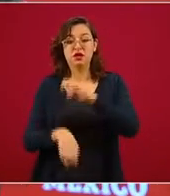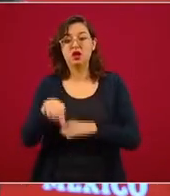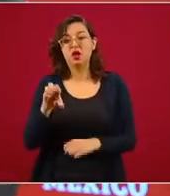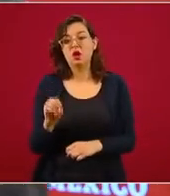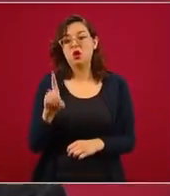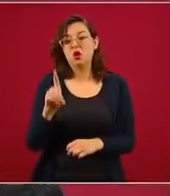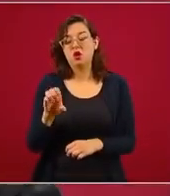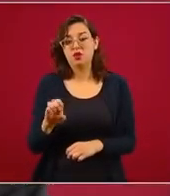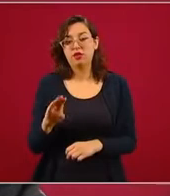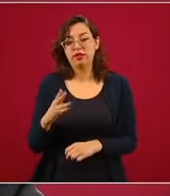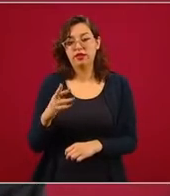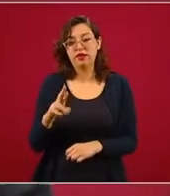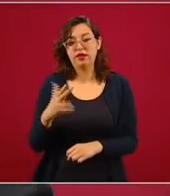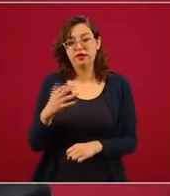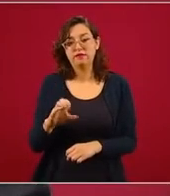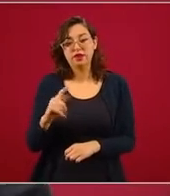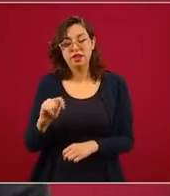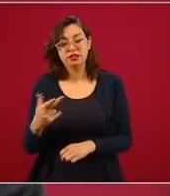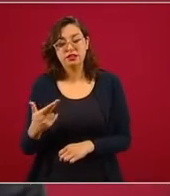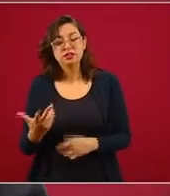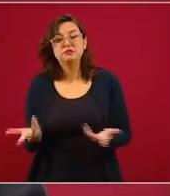que en México,